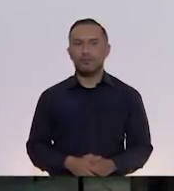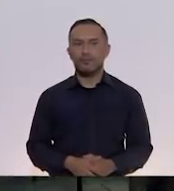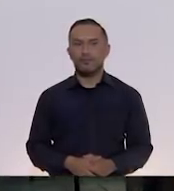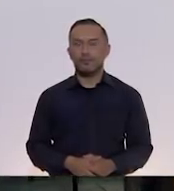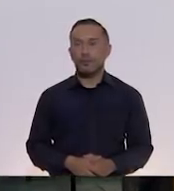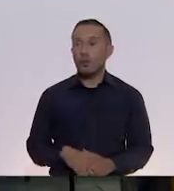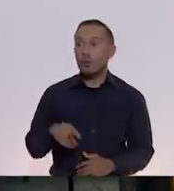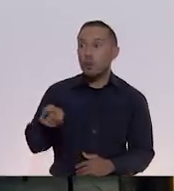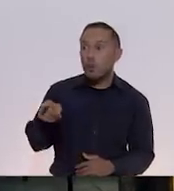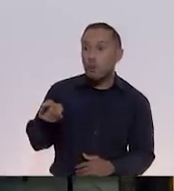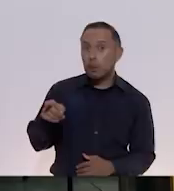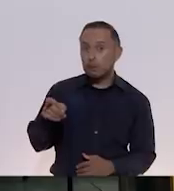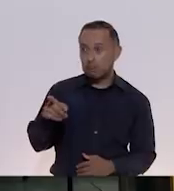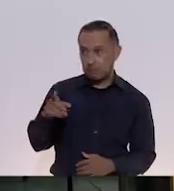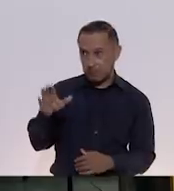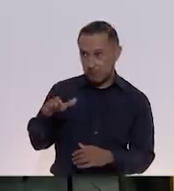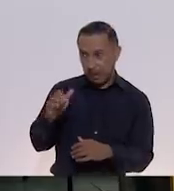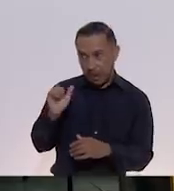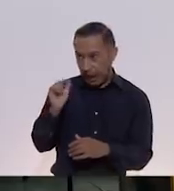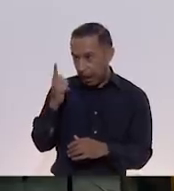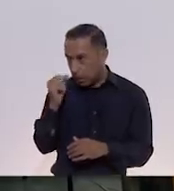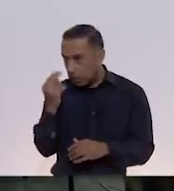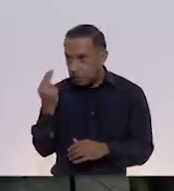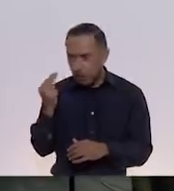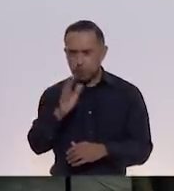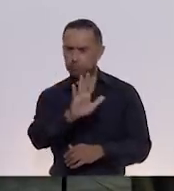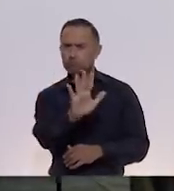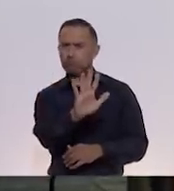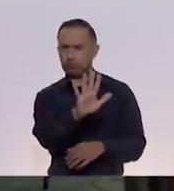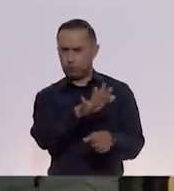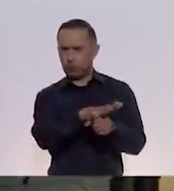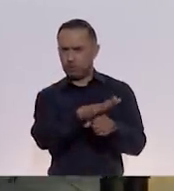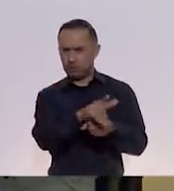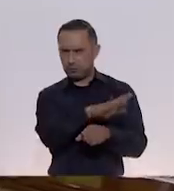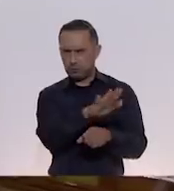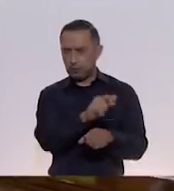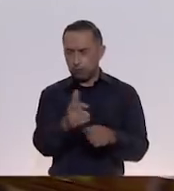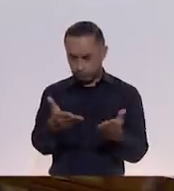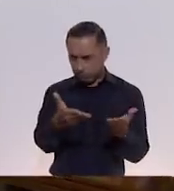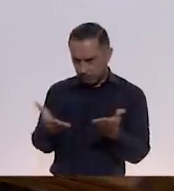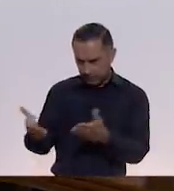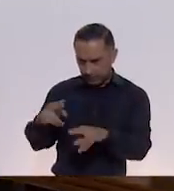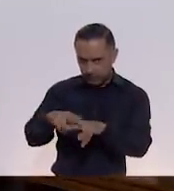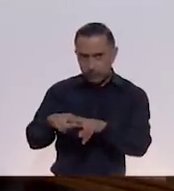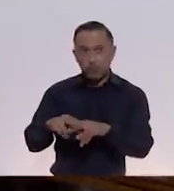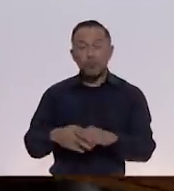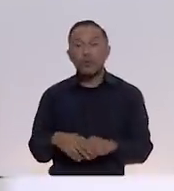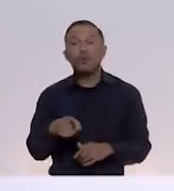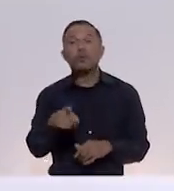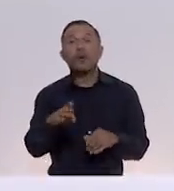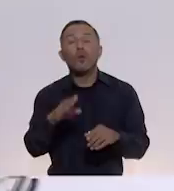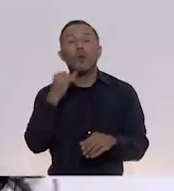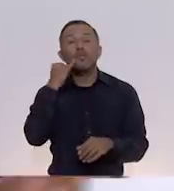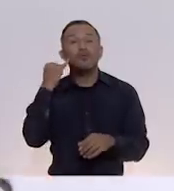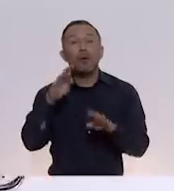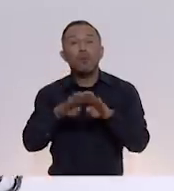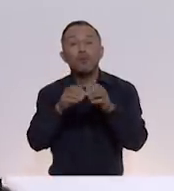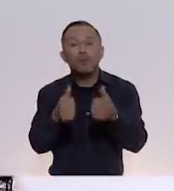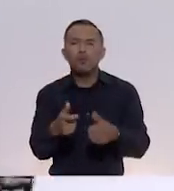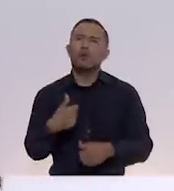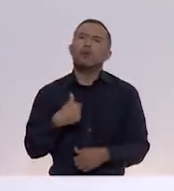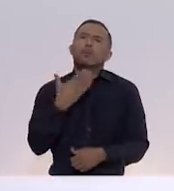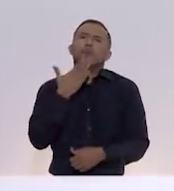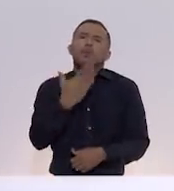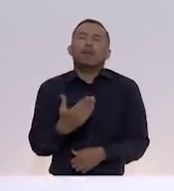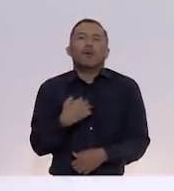¿Se le ofrece algo más, licenciado? No, nada más. Muchas gracias. Gracias. Con permiso. Siéntese, Josefina. ¿Cómo está, Josefina? Muy bien. Muy